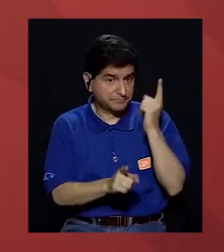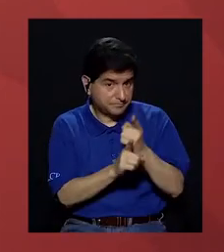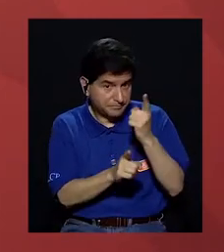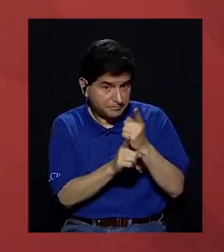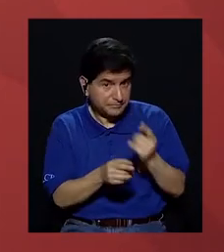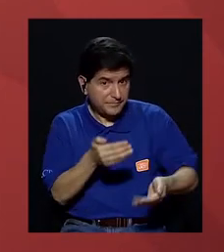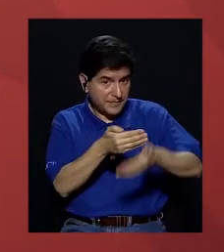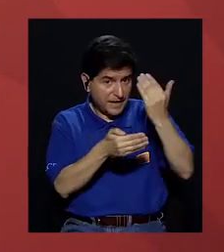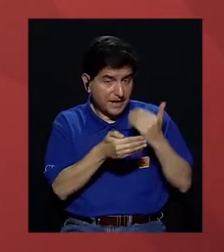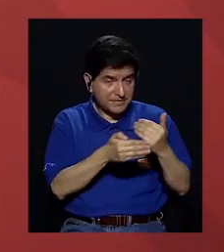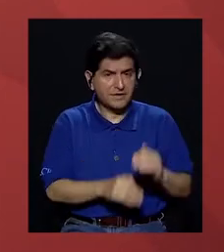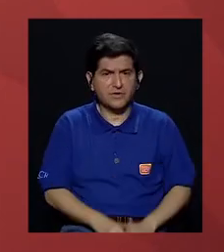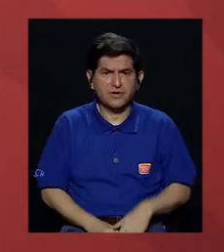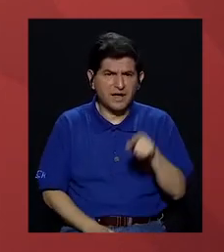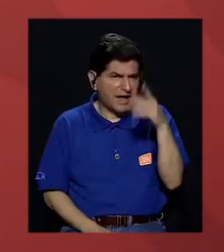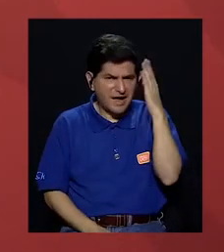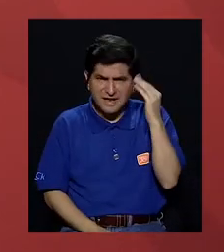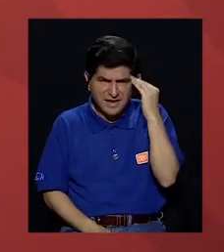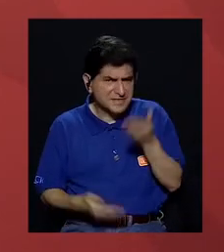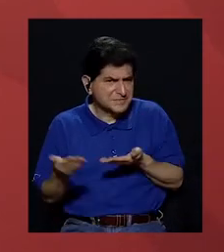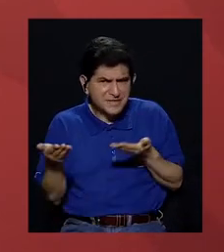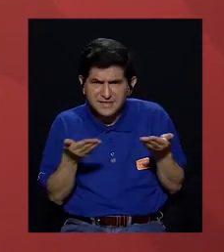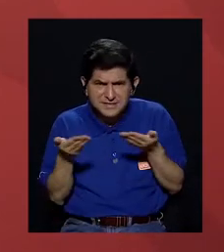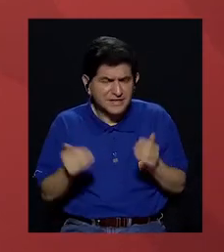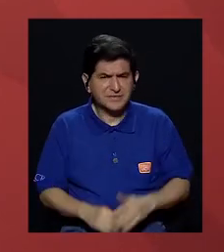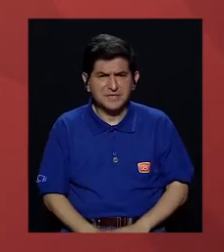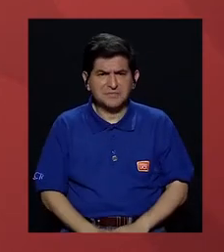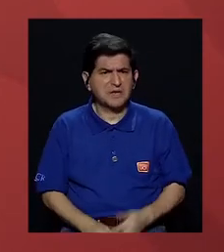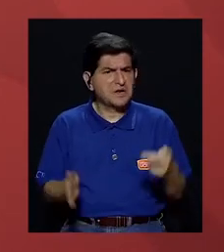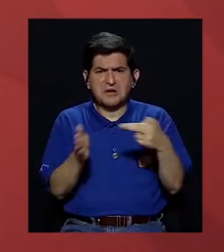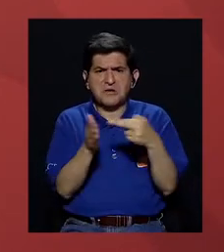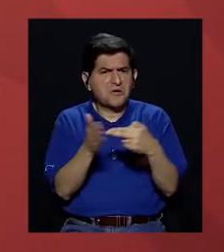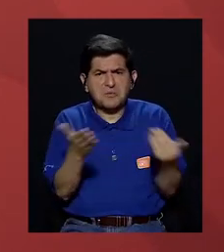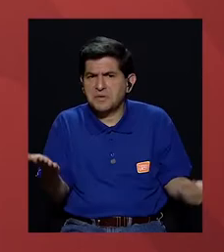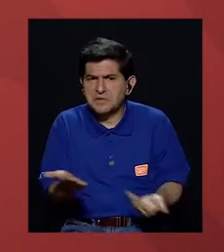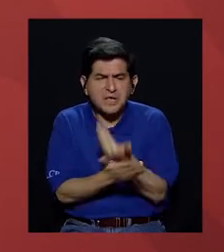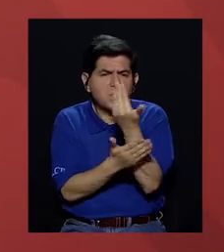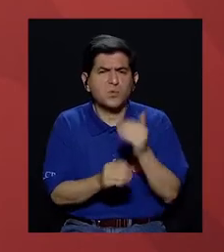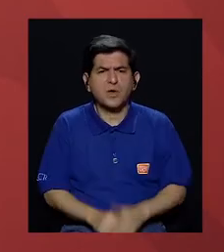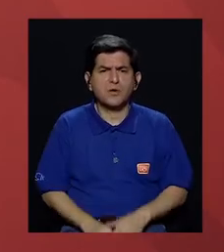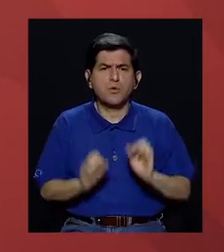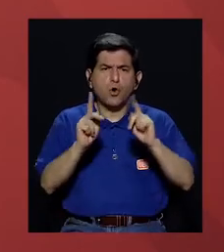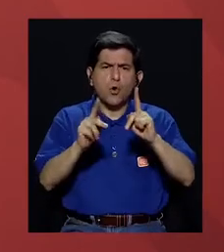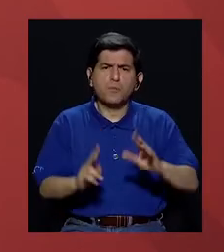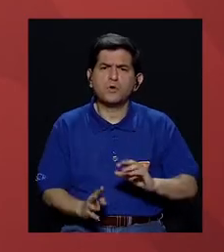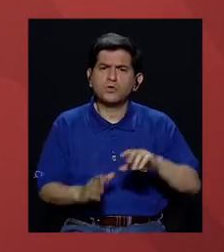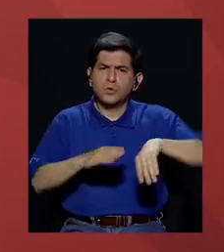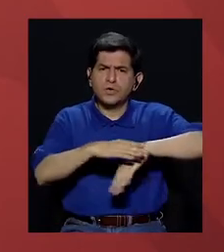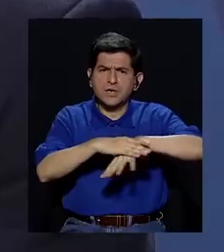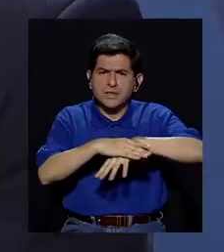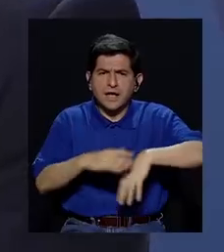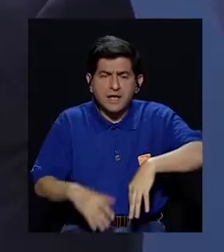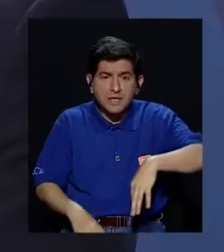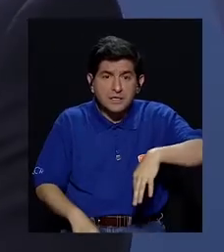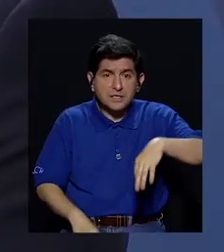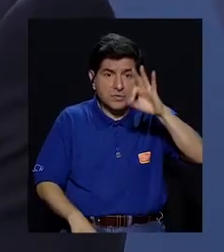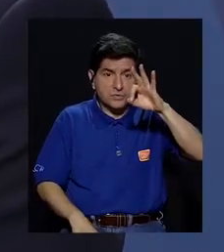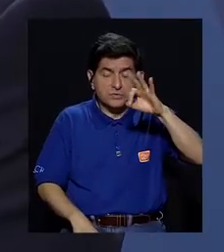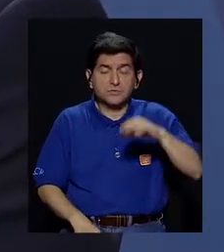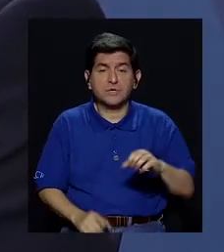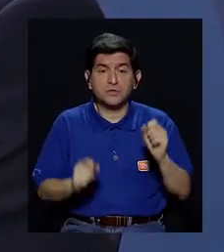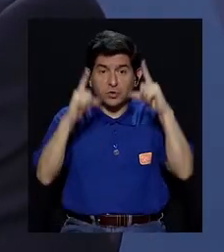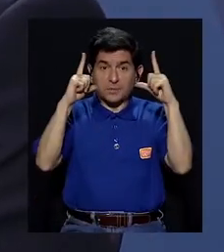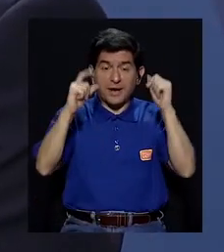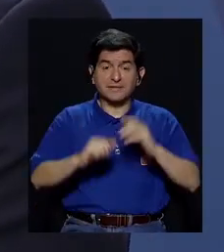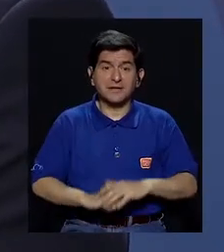no le sirvió la experiencia porque nos repite nada nuevo y si hay posibilidad de hacer presión si